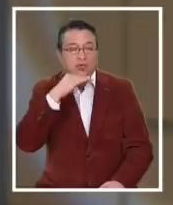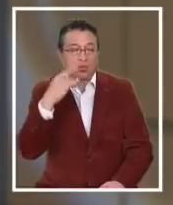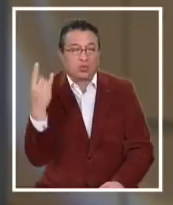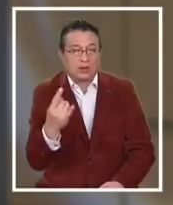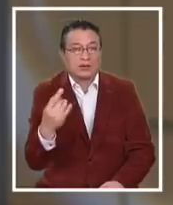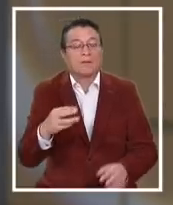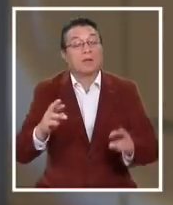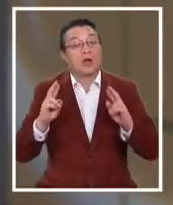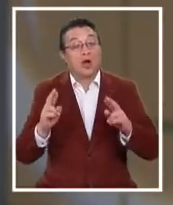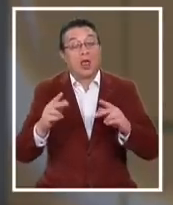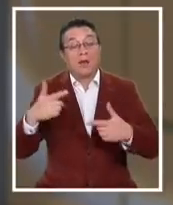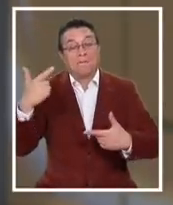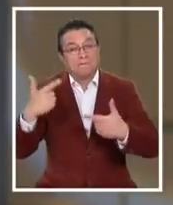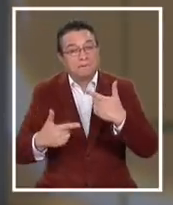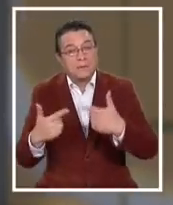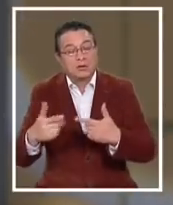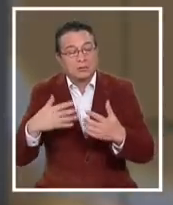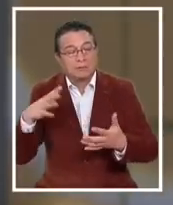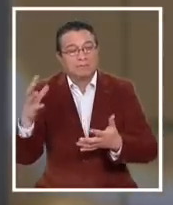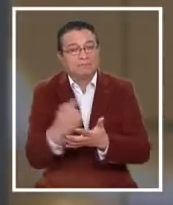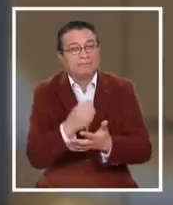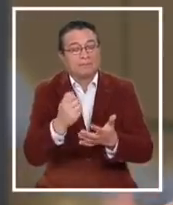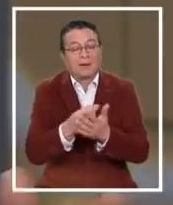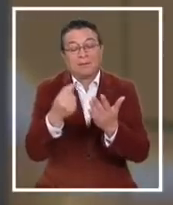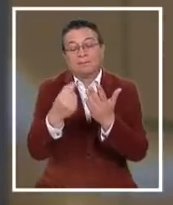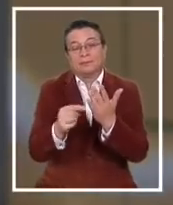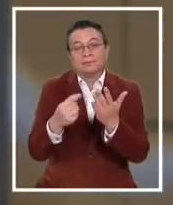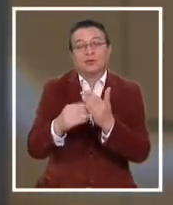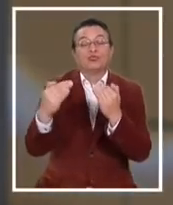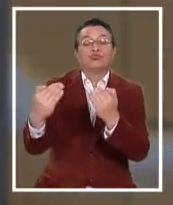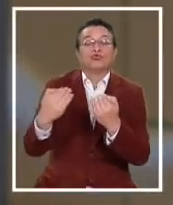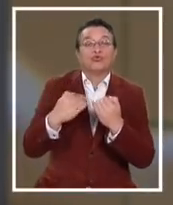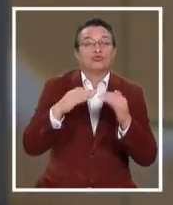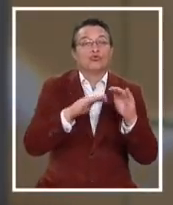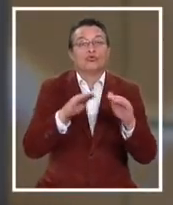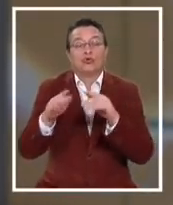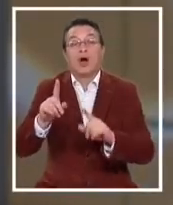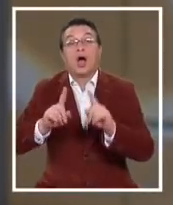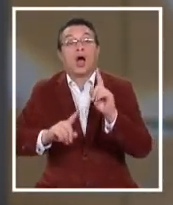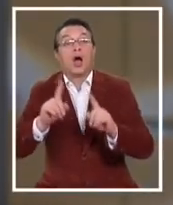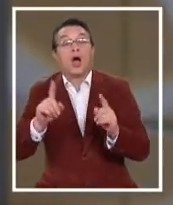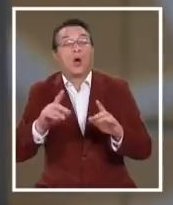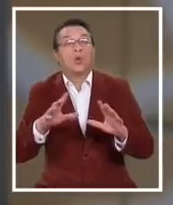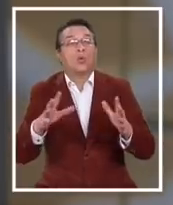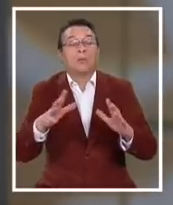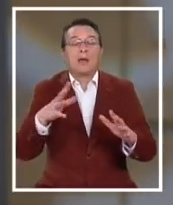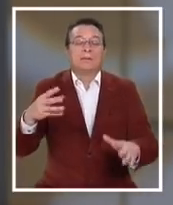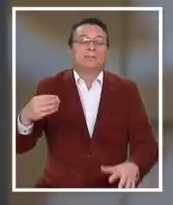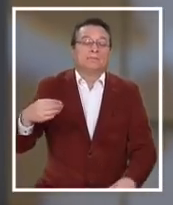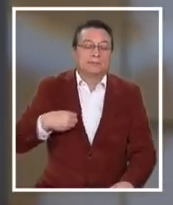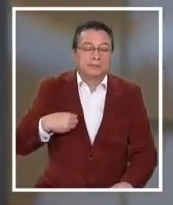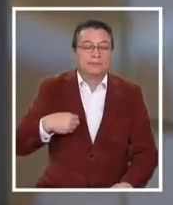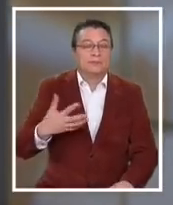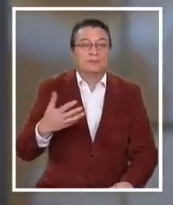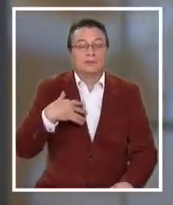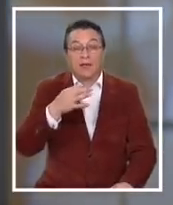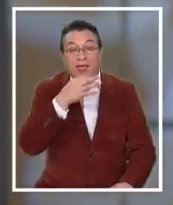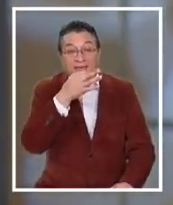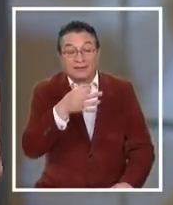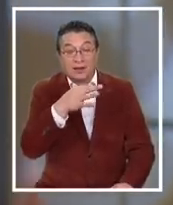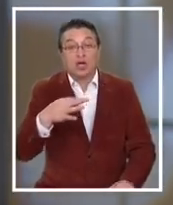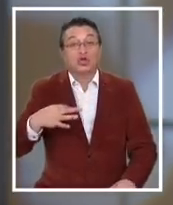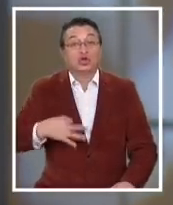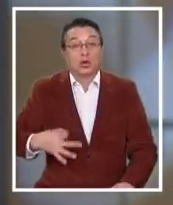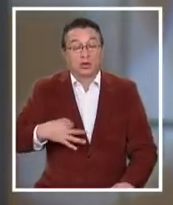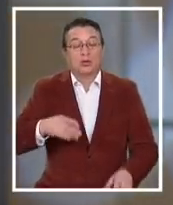y que no se haga política de tratar de ganar likes o adhesiones con algo tan triste como tener que decirle a los ciudadanos